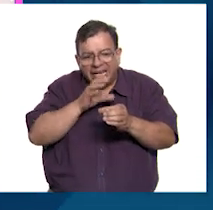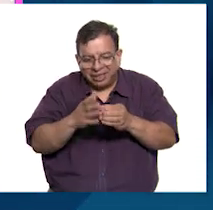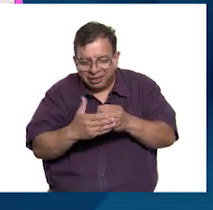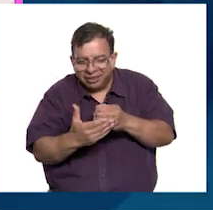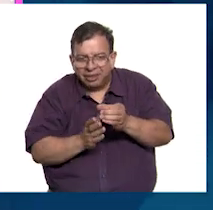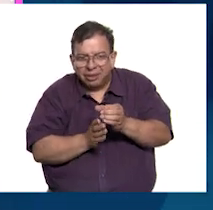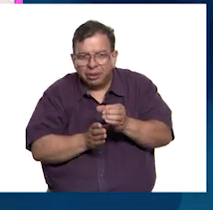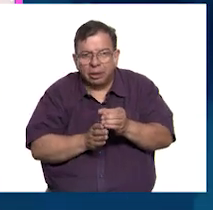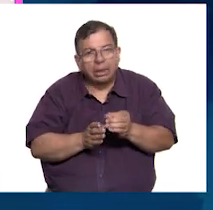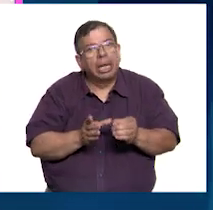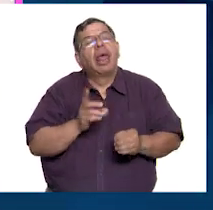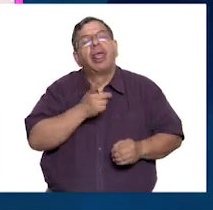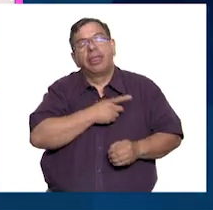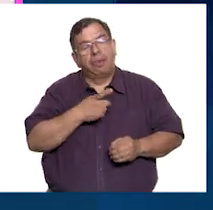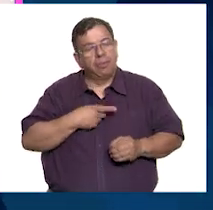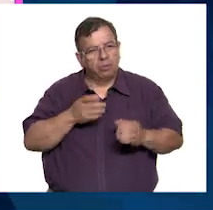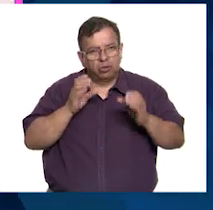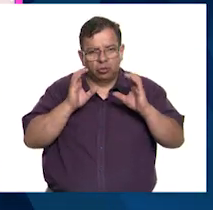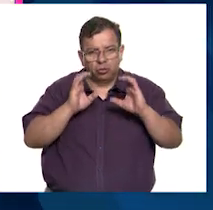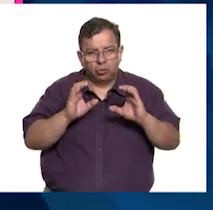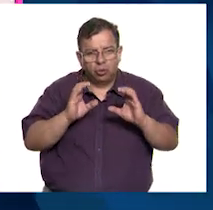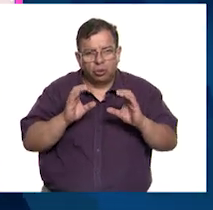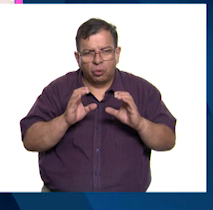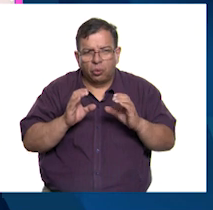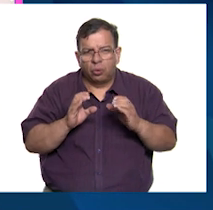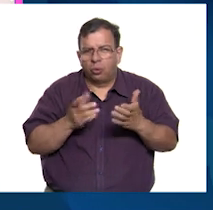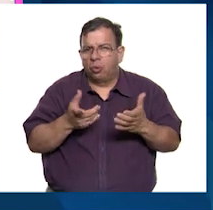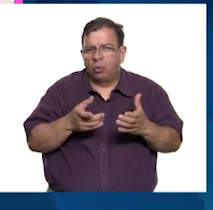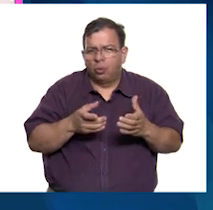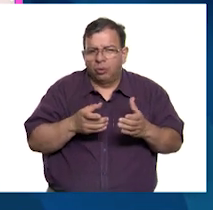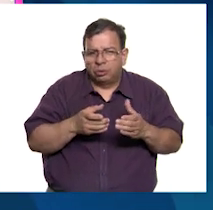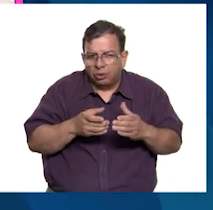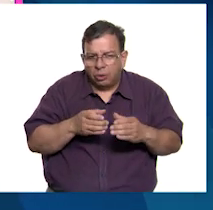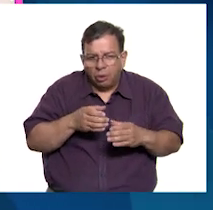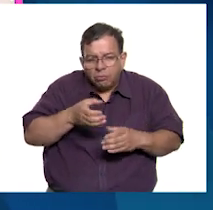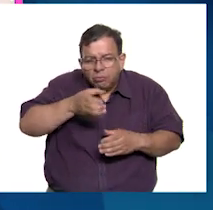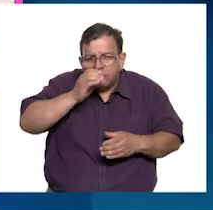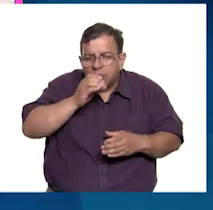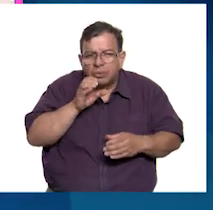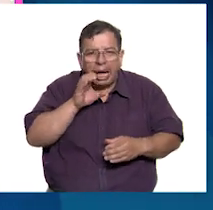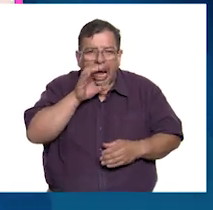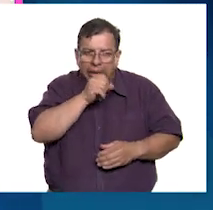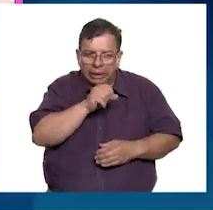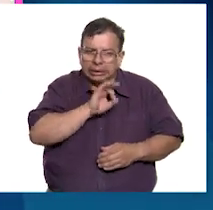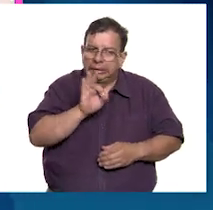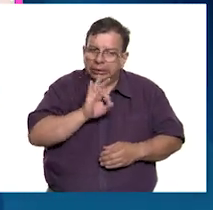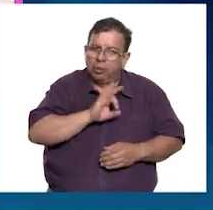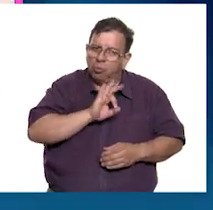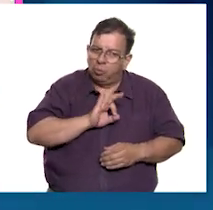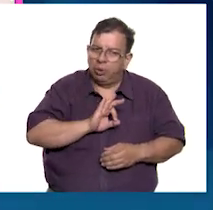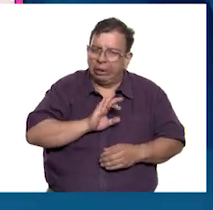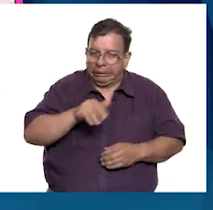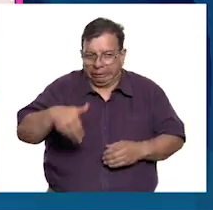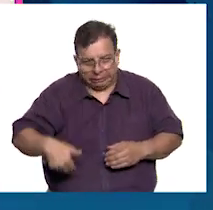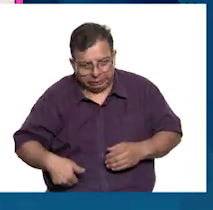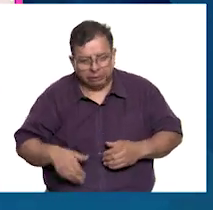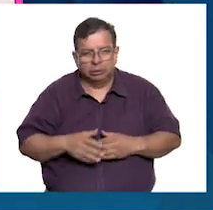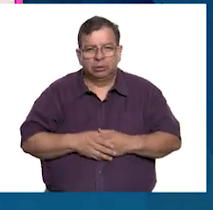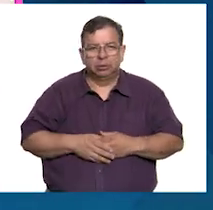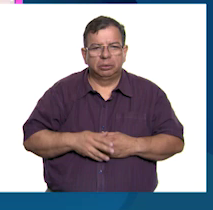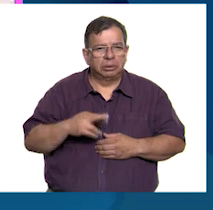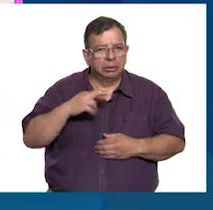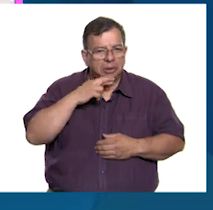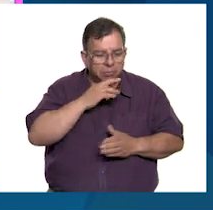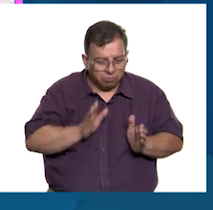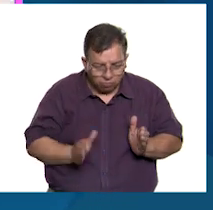caliente. Por eso tenemos que tener mucho cuidado cuando nos preparamos una bebida caliente porque nos puede causar un accidente. De